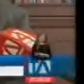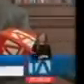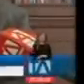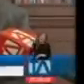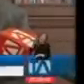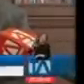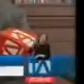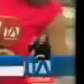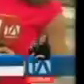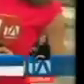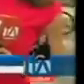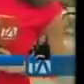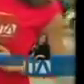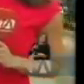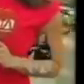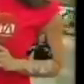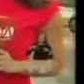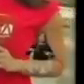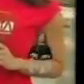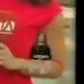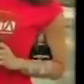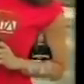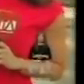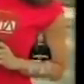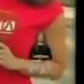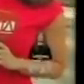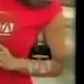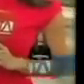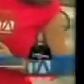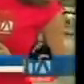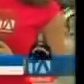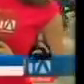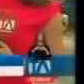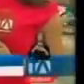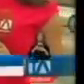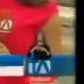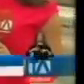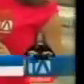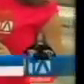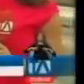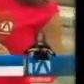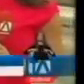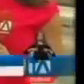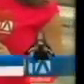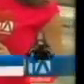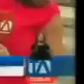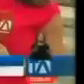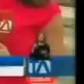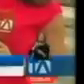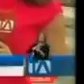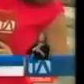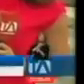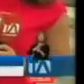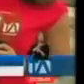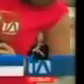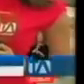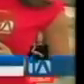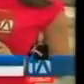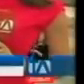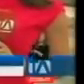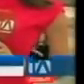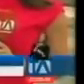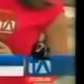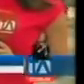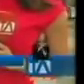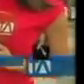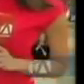y deberá ser investigado. Mientras, no hay que olvidar que a la par avanza el proceso de investigación en el que se ordenó la entrega de los 13,5 millones